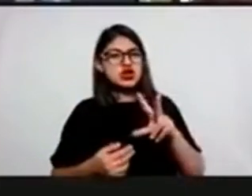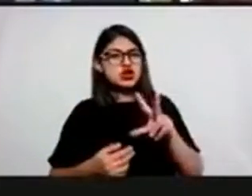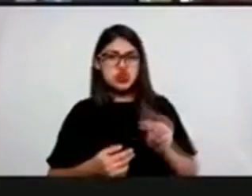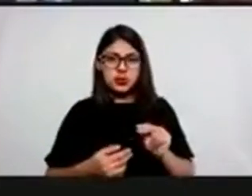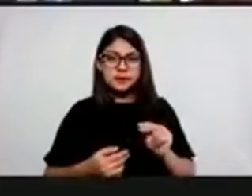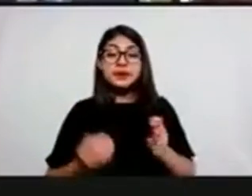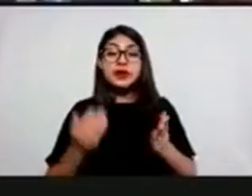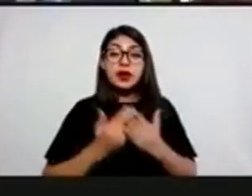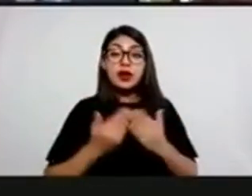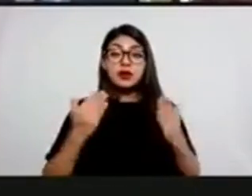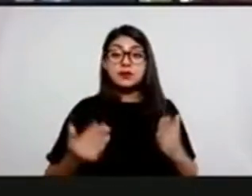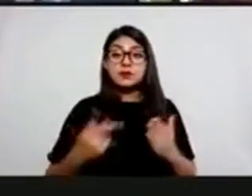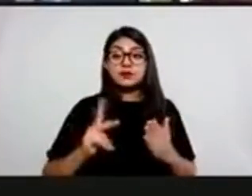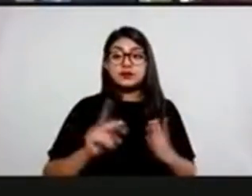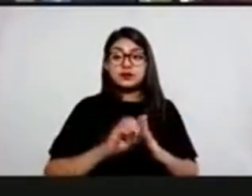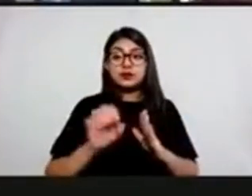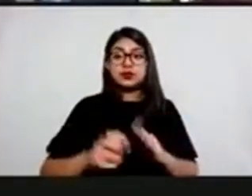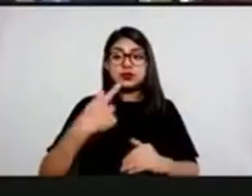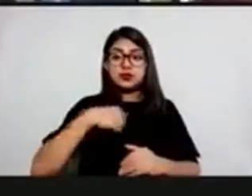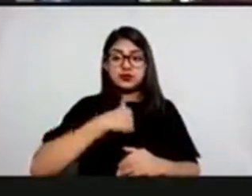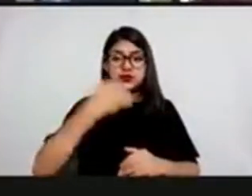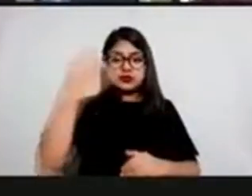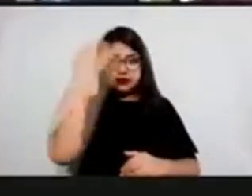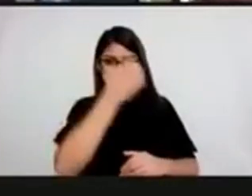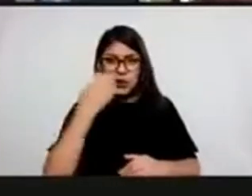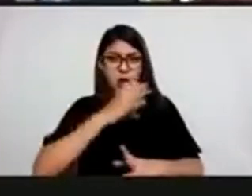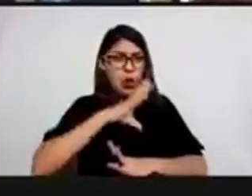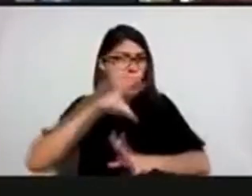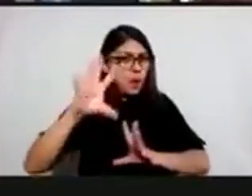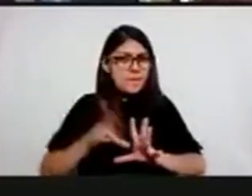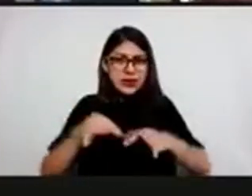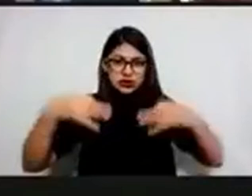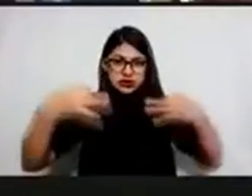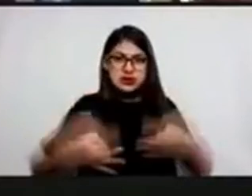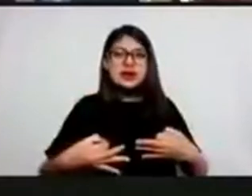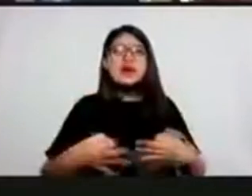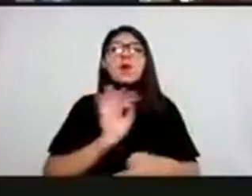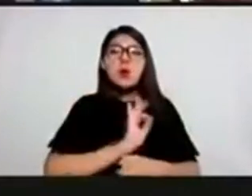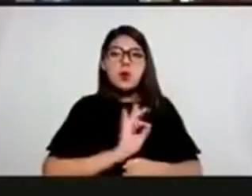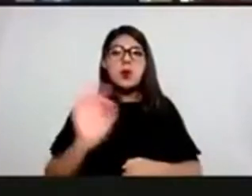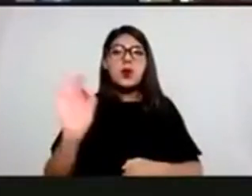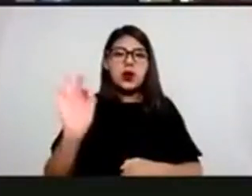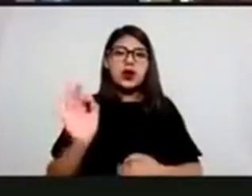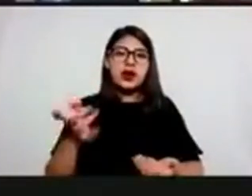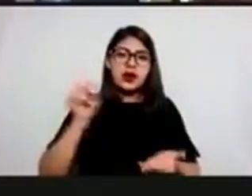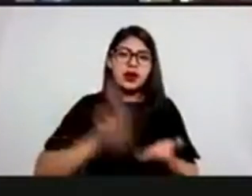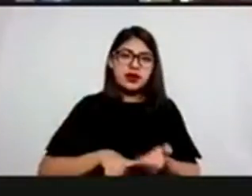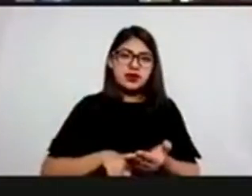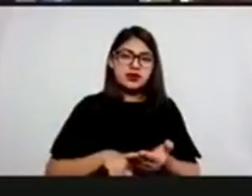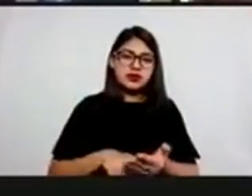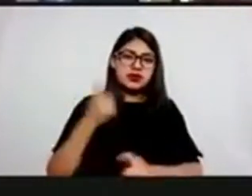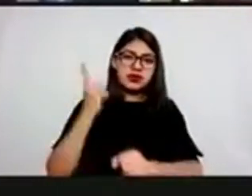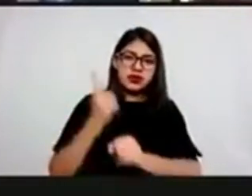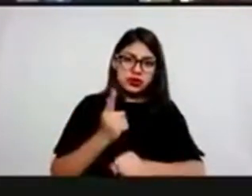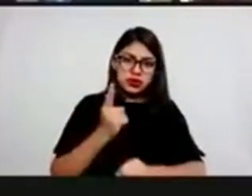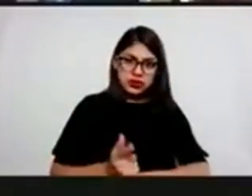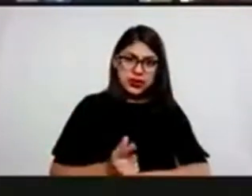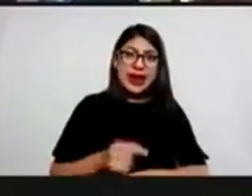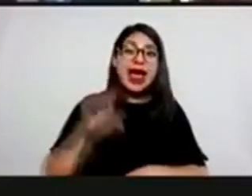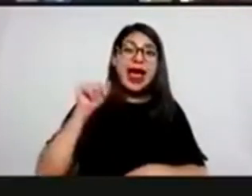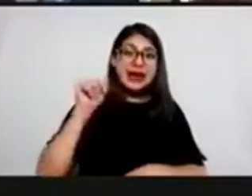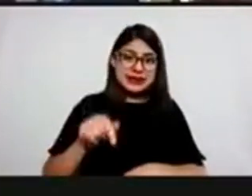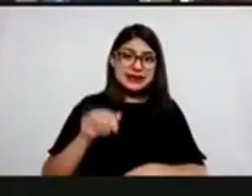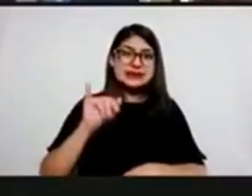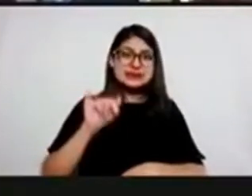a la realización del análisis integral, me parece que da pauta para advertir que en este caso existen